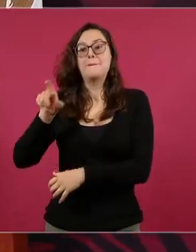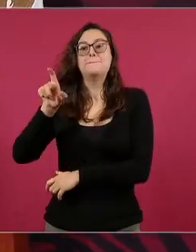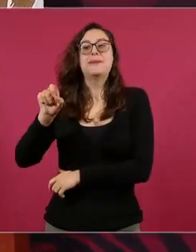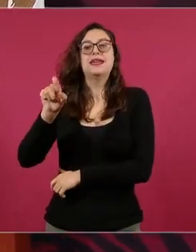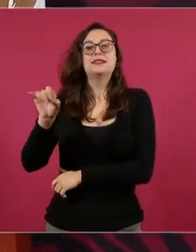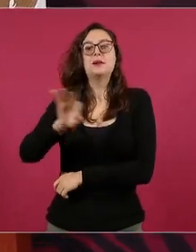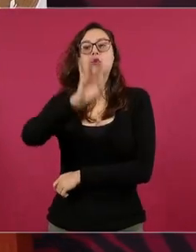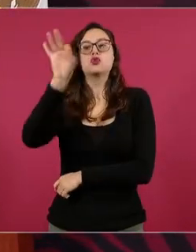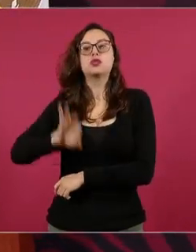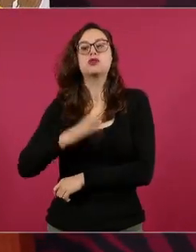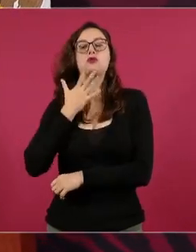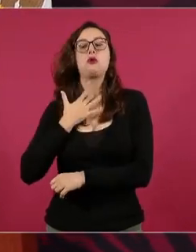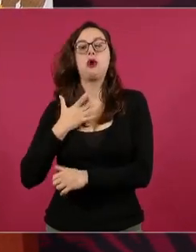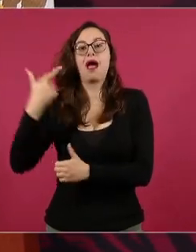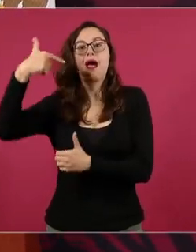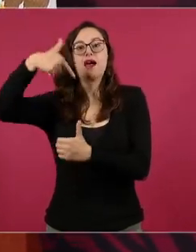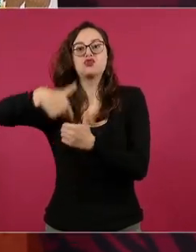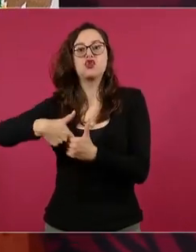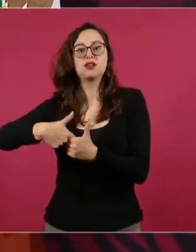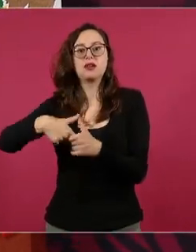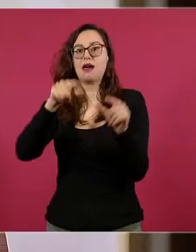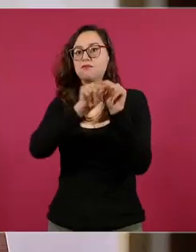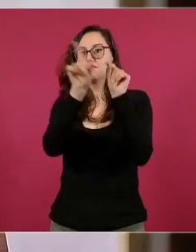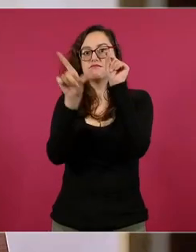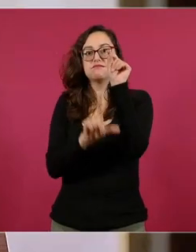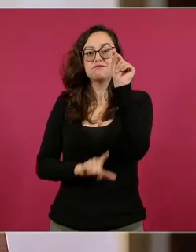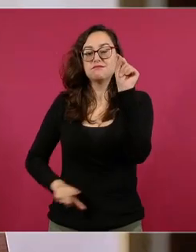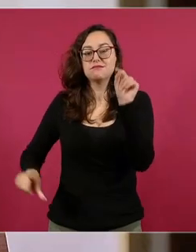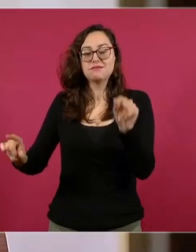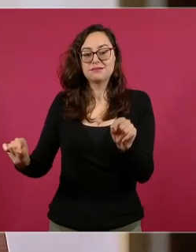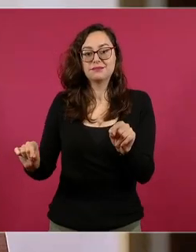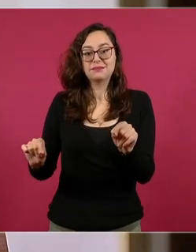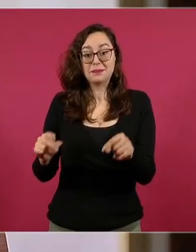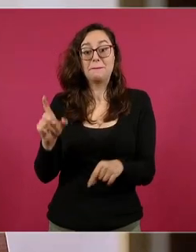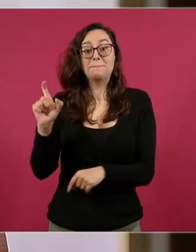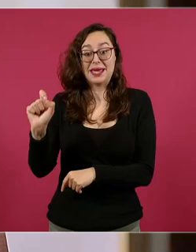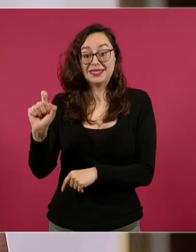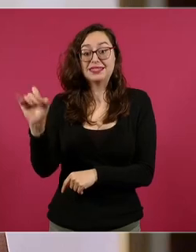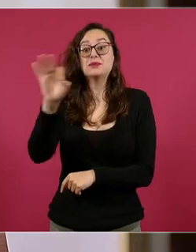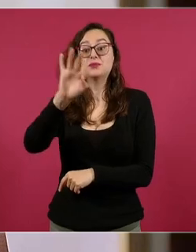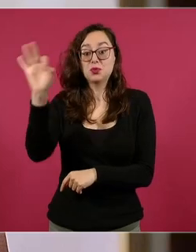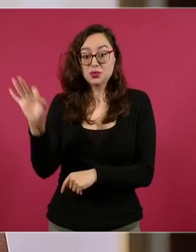20% de toda la gasolina que consumimos en el país.